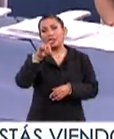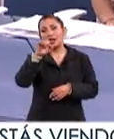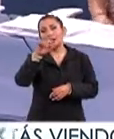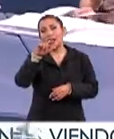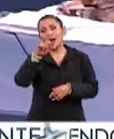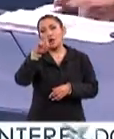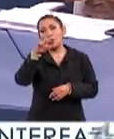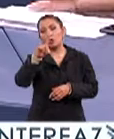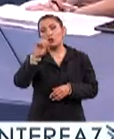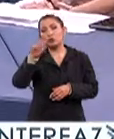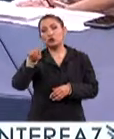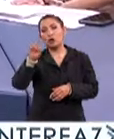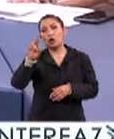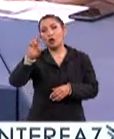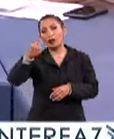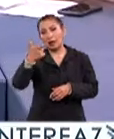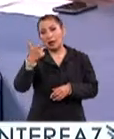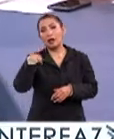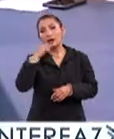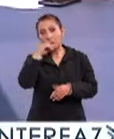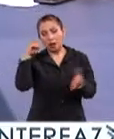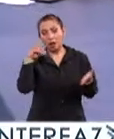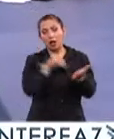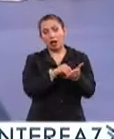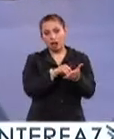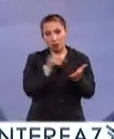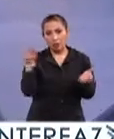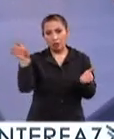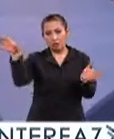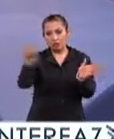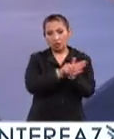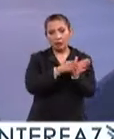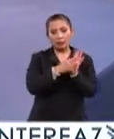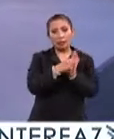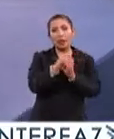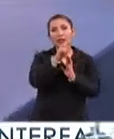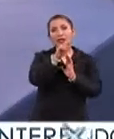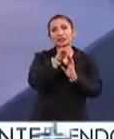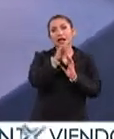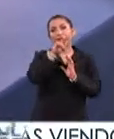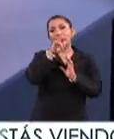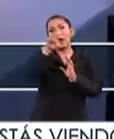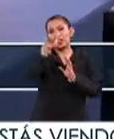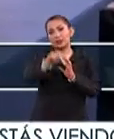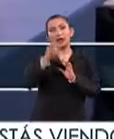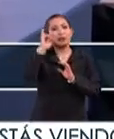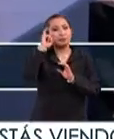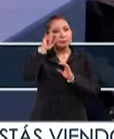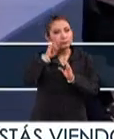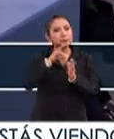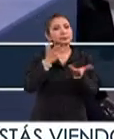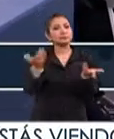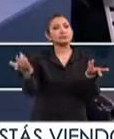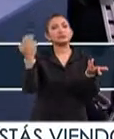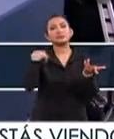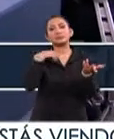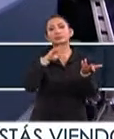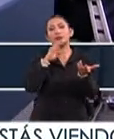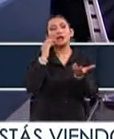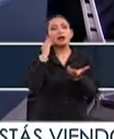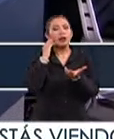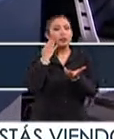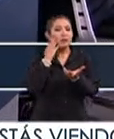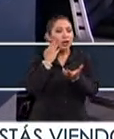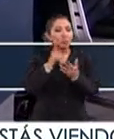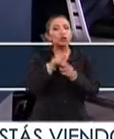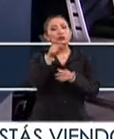www.premionacionaldesalud.org. Pues yo lo voy a poner también en mis redes, ¿no? Para que todo el mundo sepa, Trixia Valle en todo, Instagram, Twitter, Facebook y trixiavalle.com.